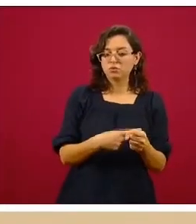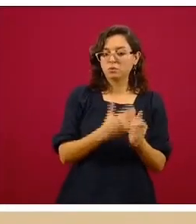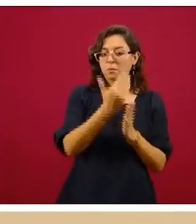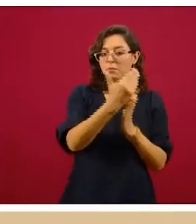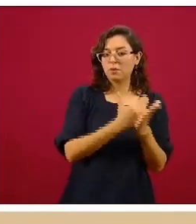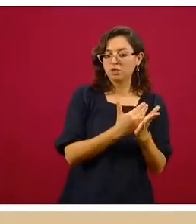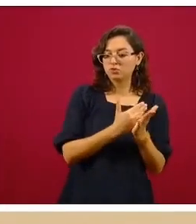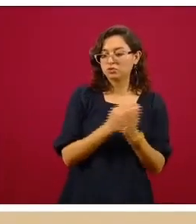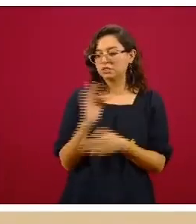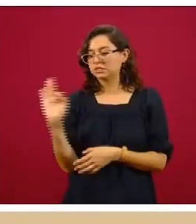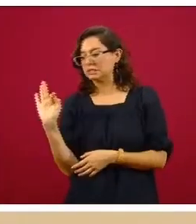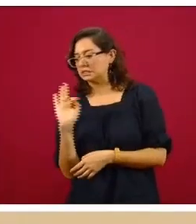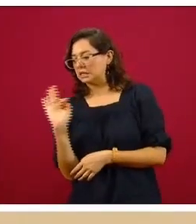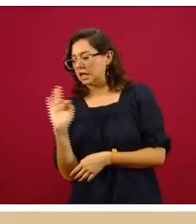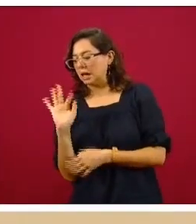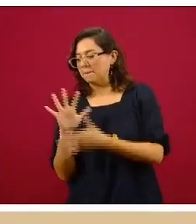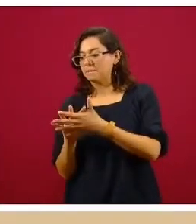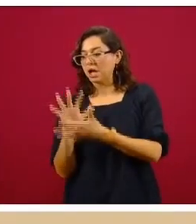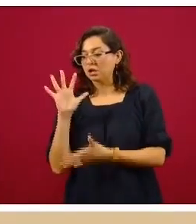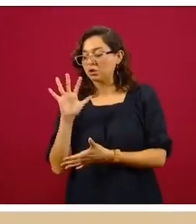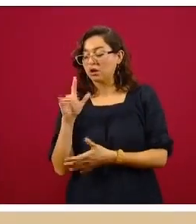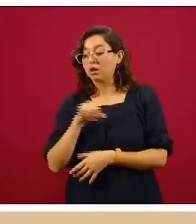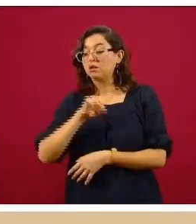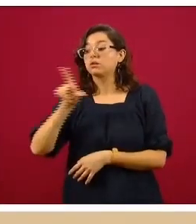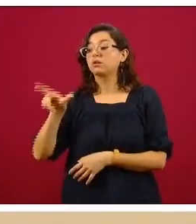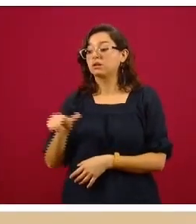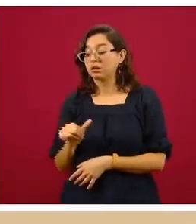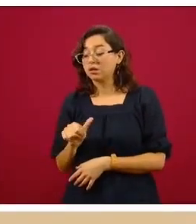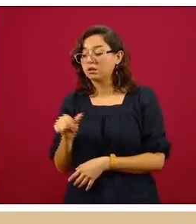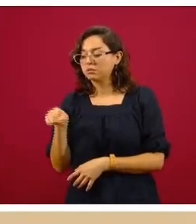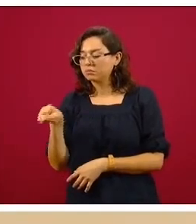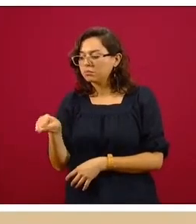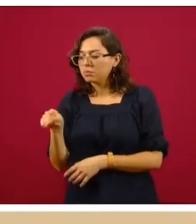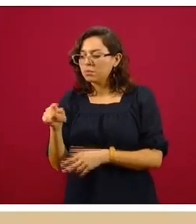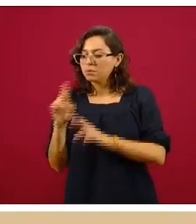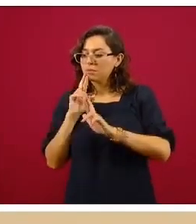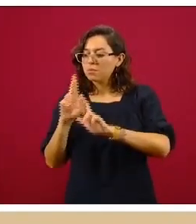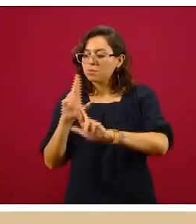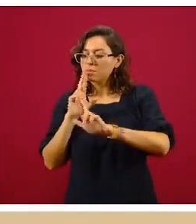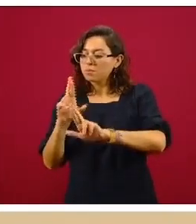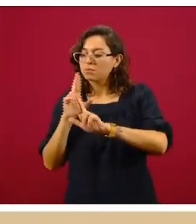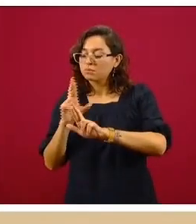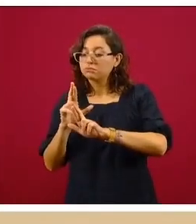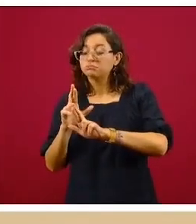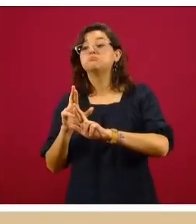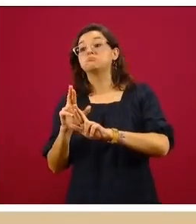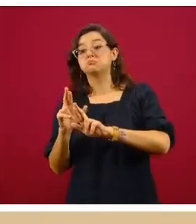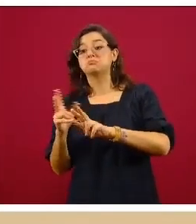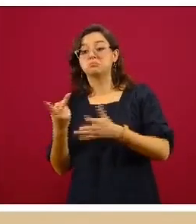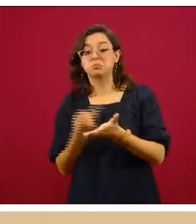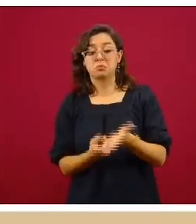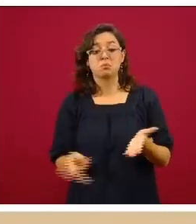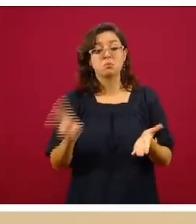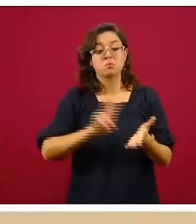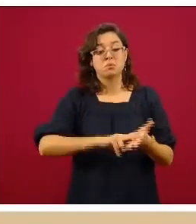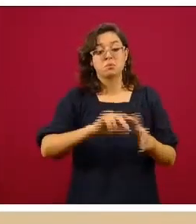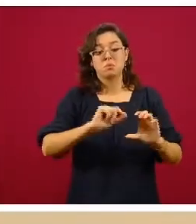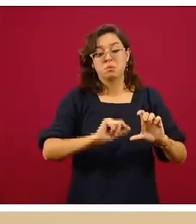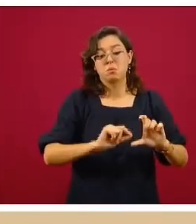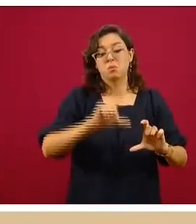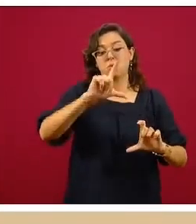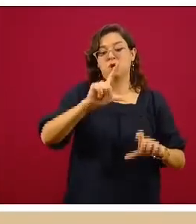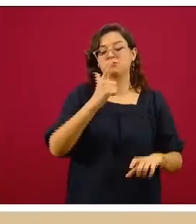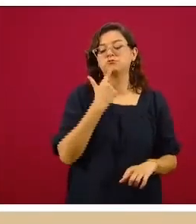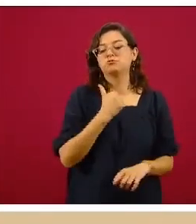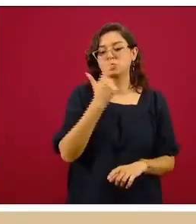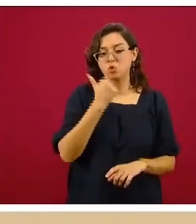Lo cual quiere decir que de confirmar esos casos sospechosos en base al porcentaje de positividad, podría todavía duplicarse o inclusive ser un poco